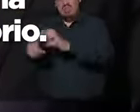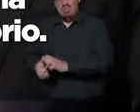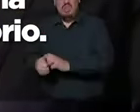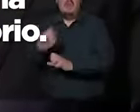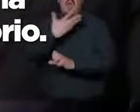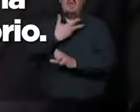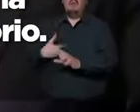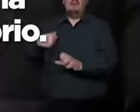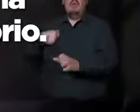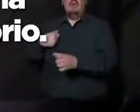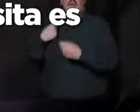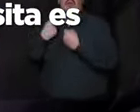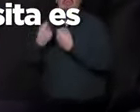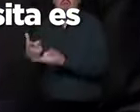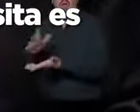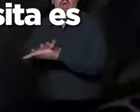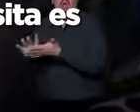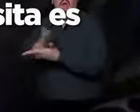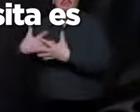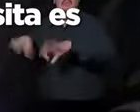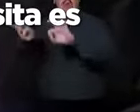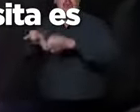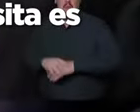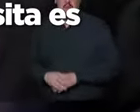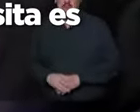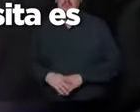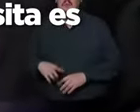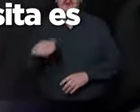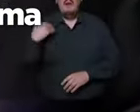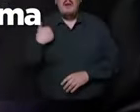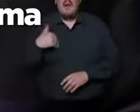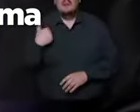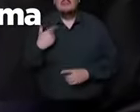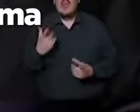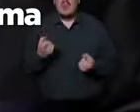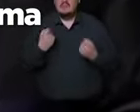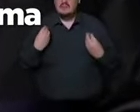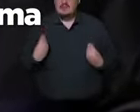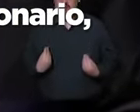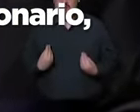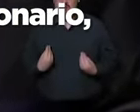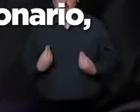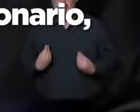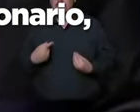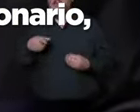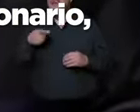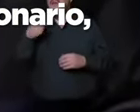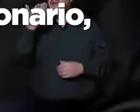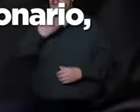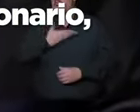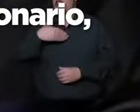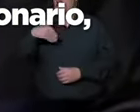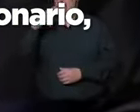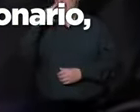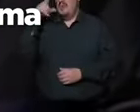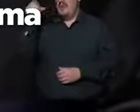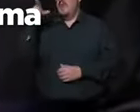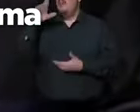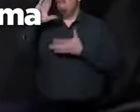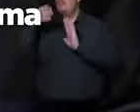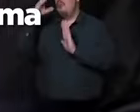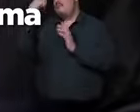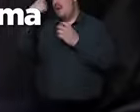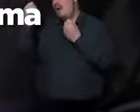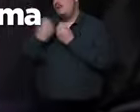sistema jubilatorio la Argentina lo que necesita es rediscutir su programa con el fondo que es inflacionario